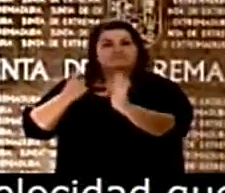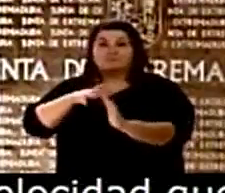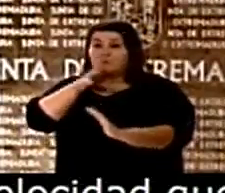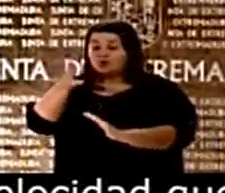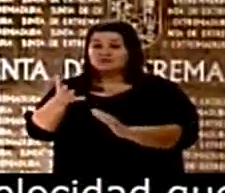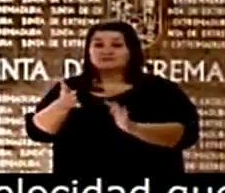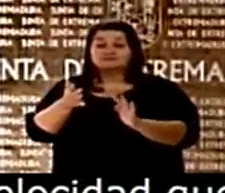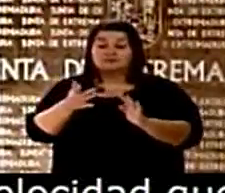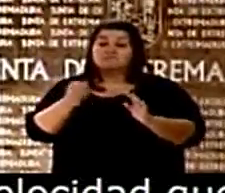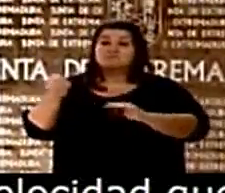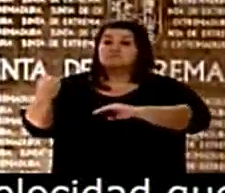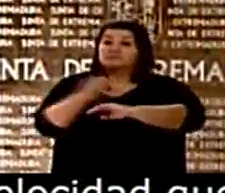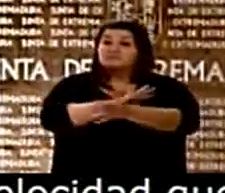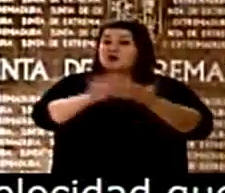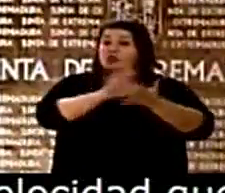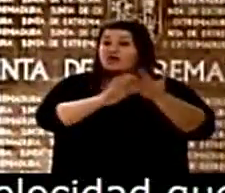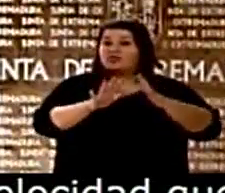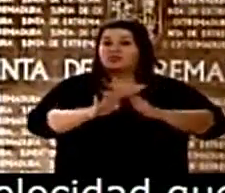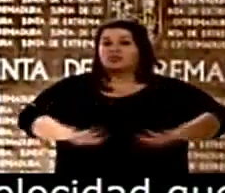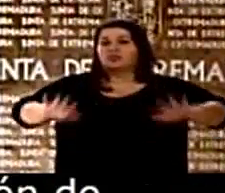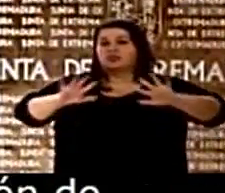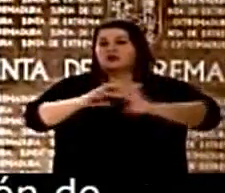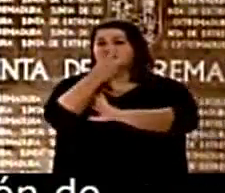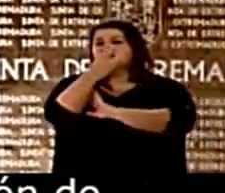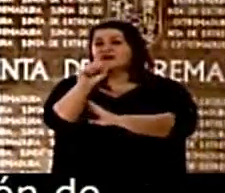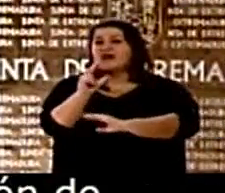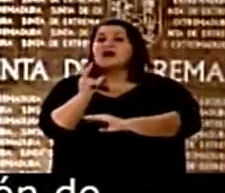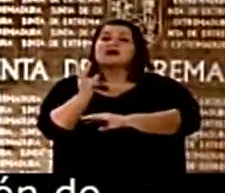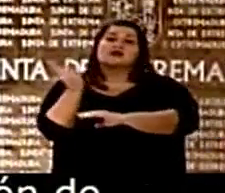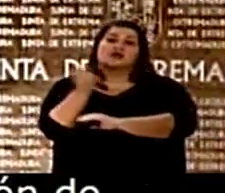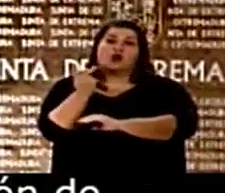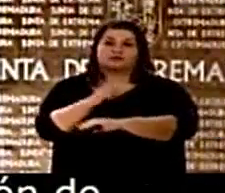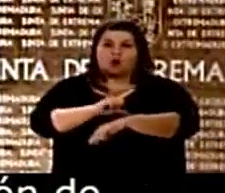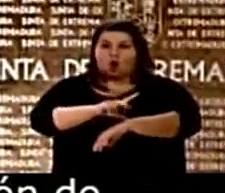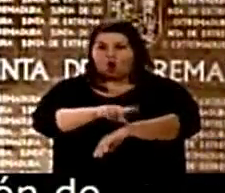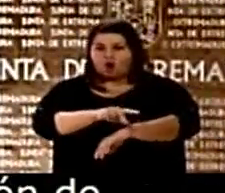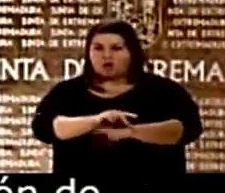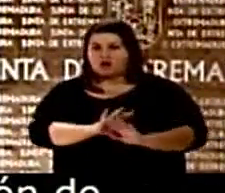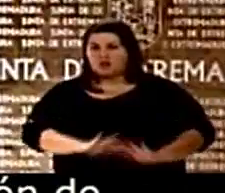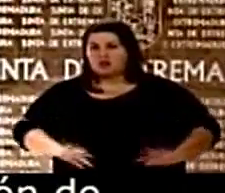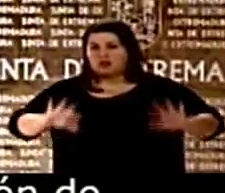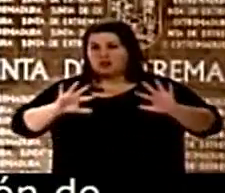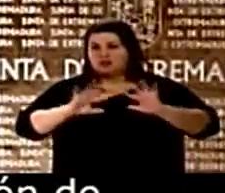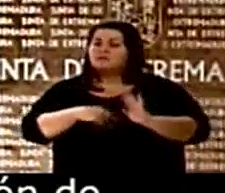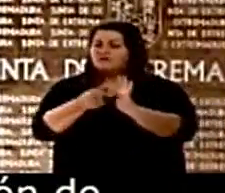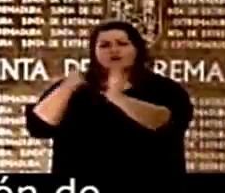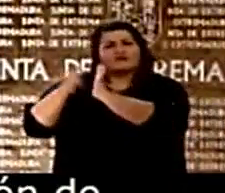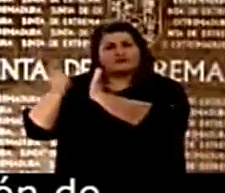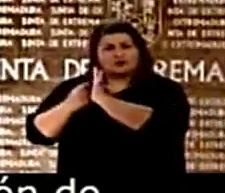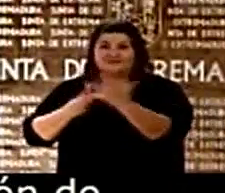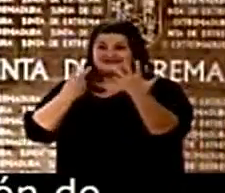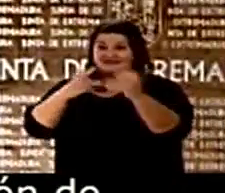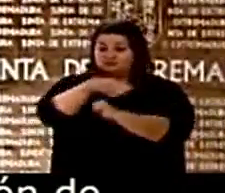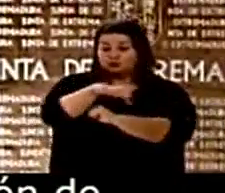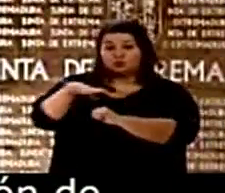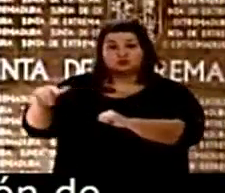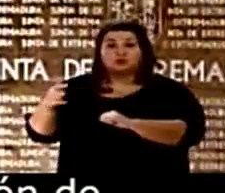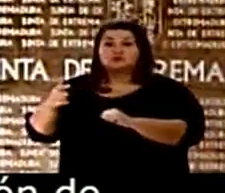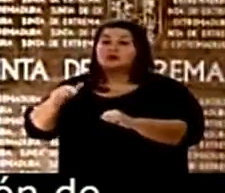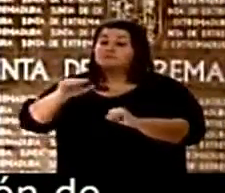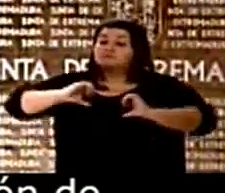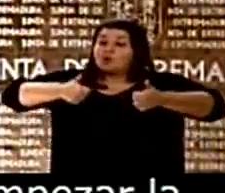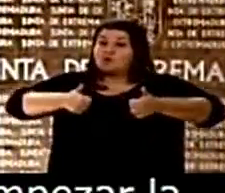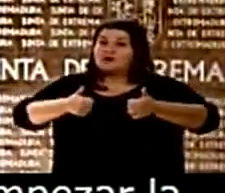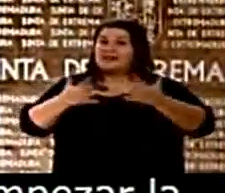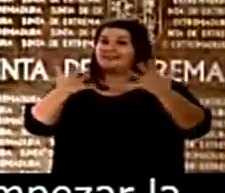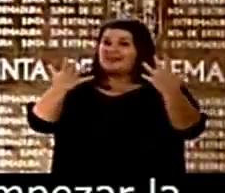una reducción de velocidad a 30 km/h. Estos 7 puntos van a empezar, la primera a ser eliminada el